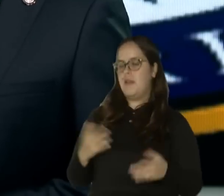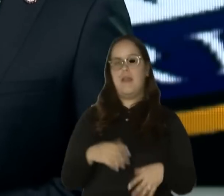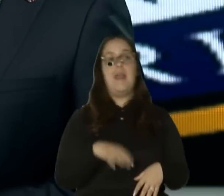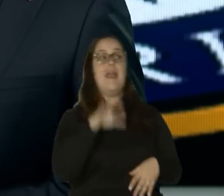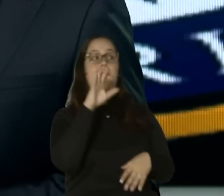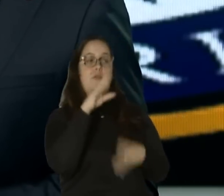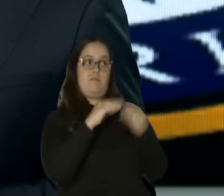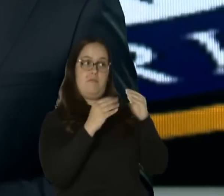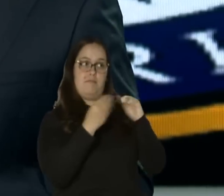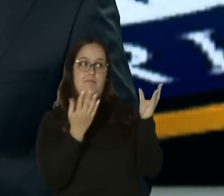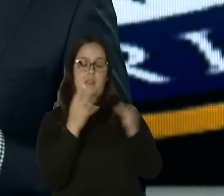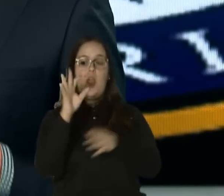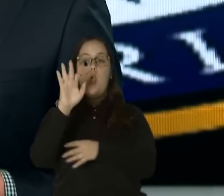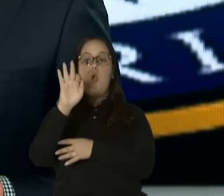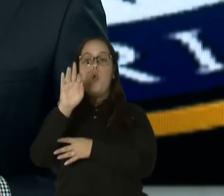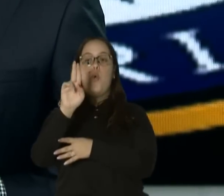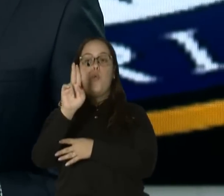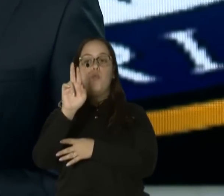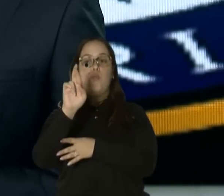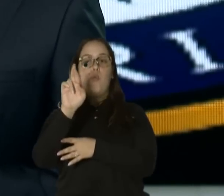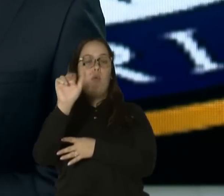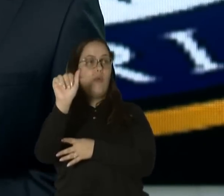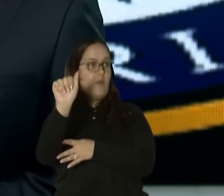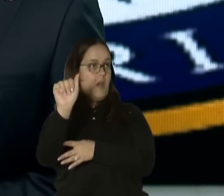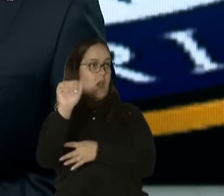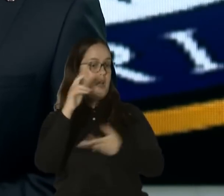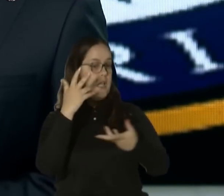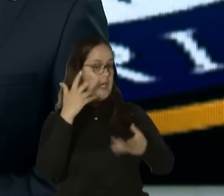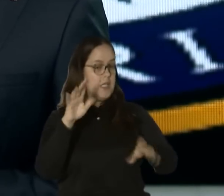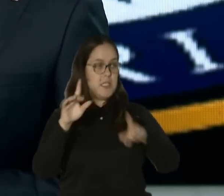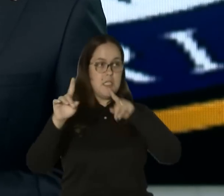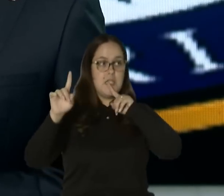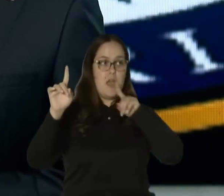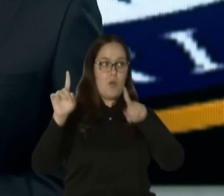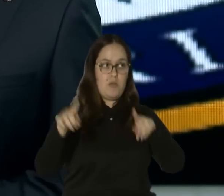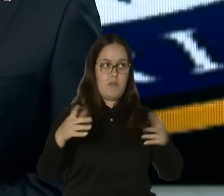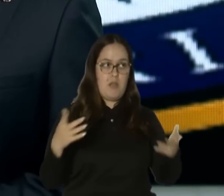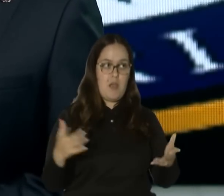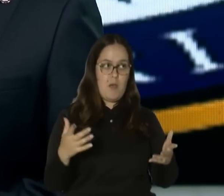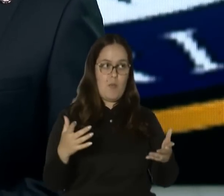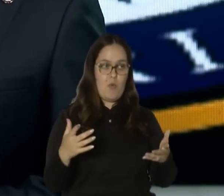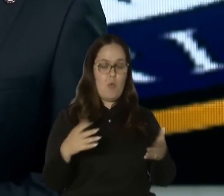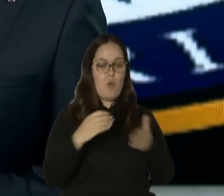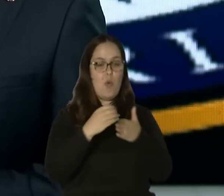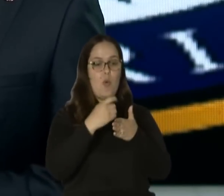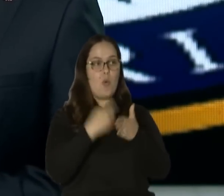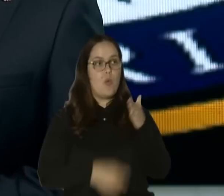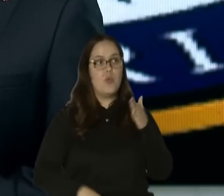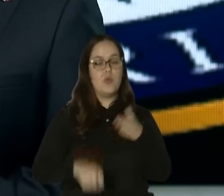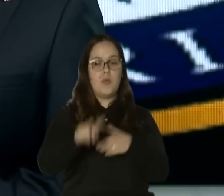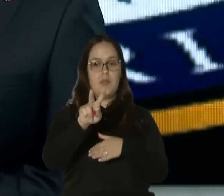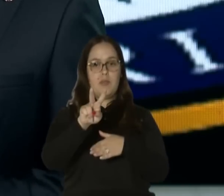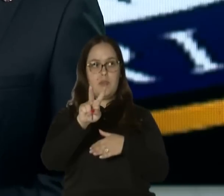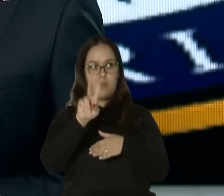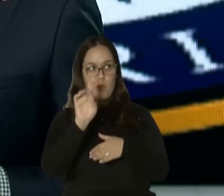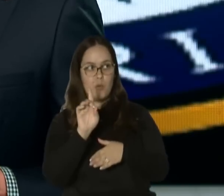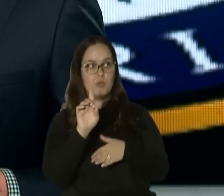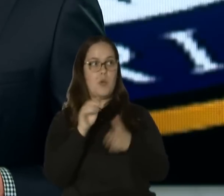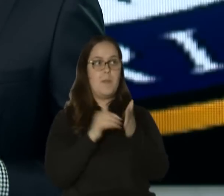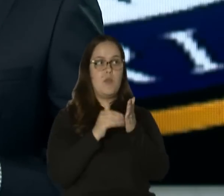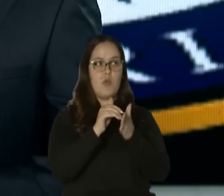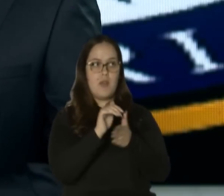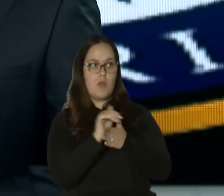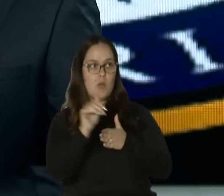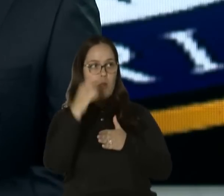FURA, ya se ordenó con un costo de 28 millones de dólares, dos helicópteros y un avión